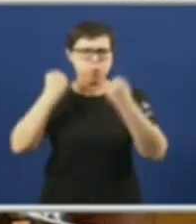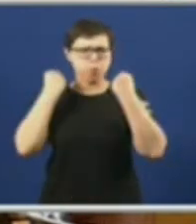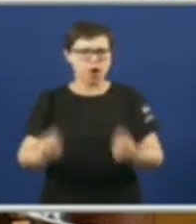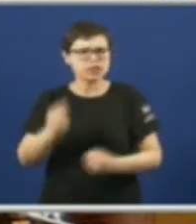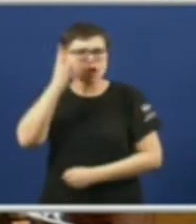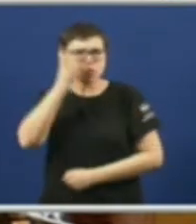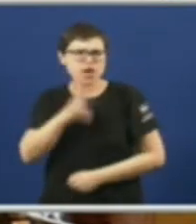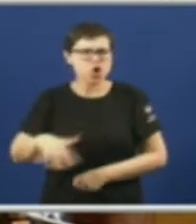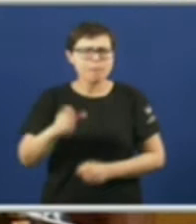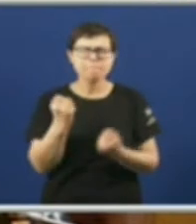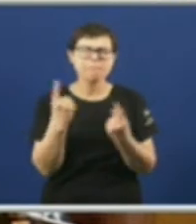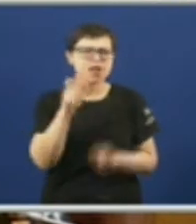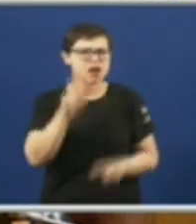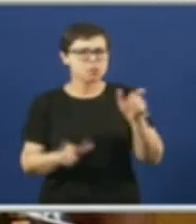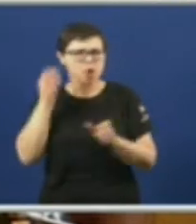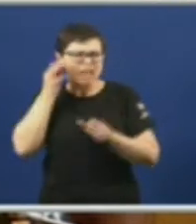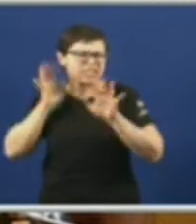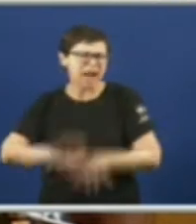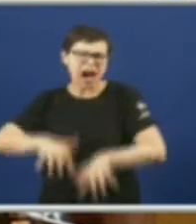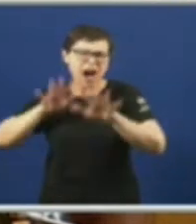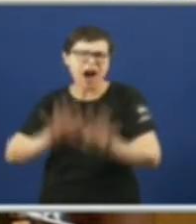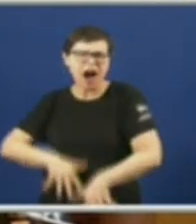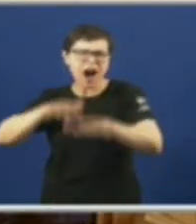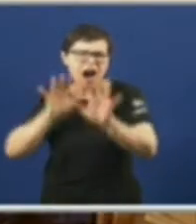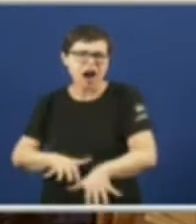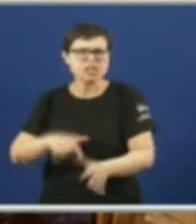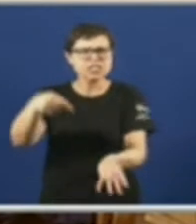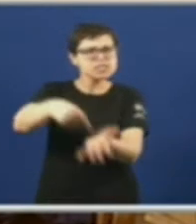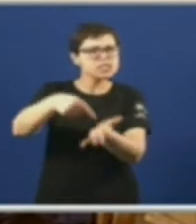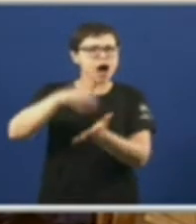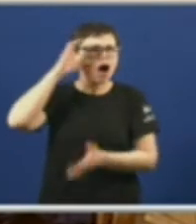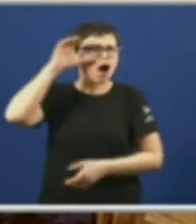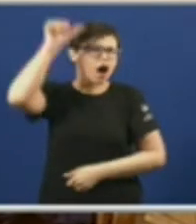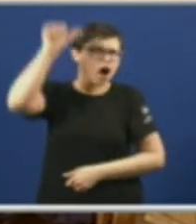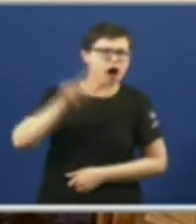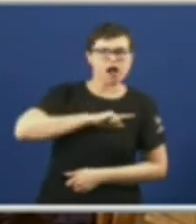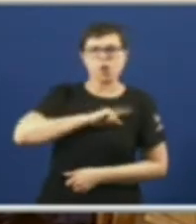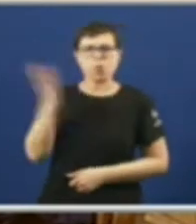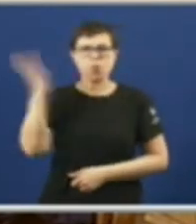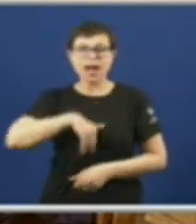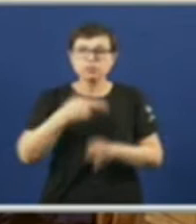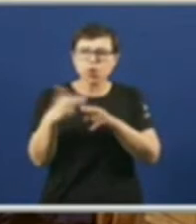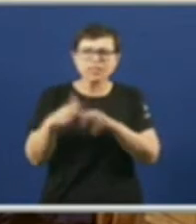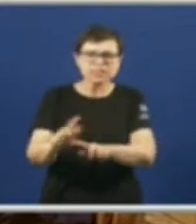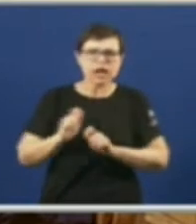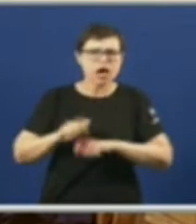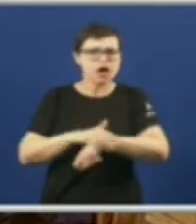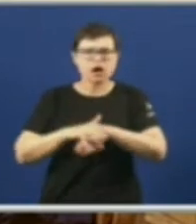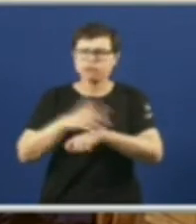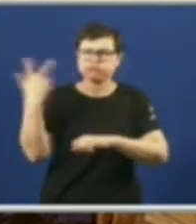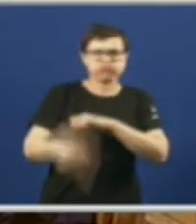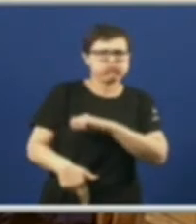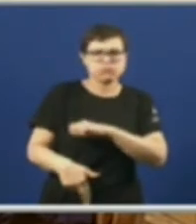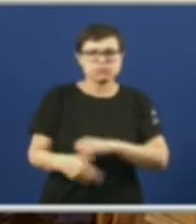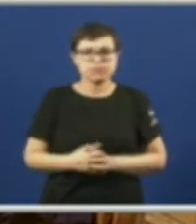de mulleres nas rúas que se están dicindo que non as escoitan e que non están de acordo coas súas políticas. E, evidentemente,